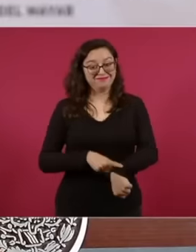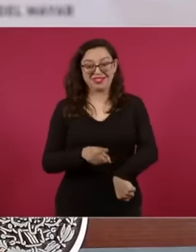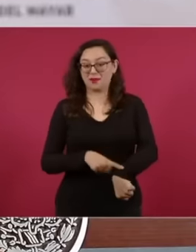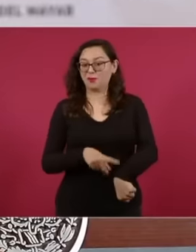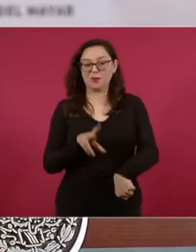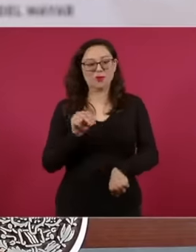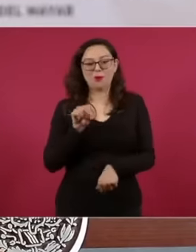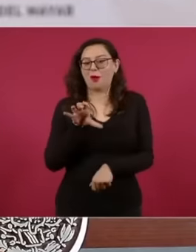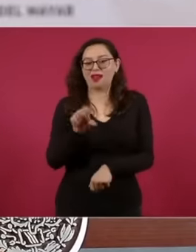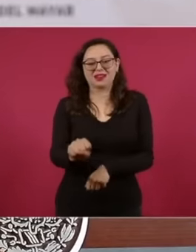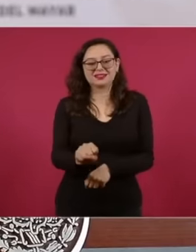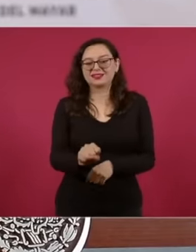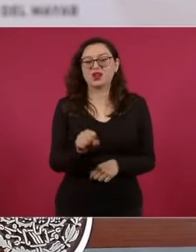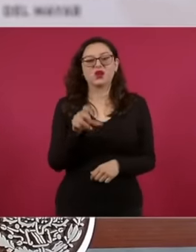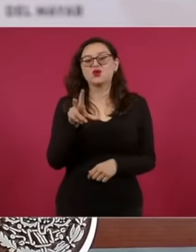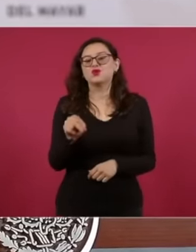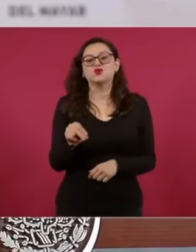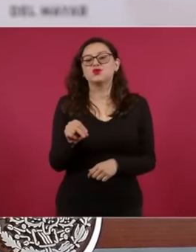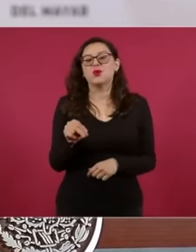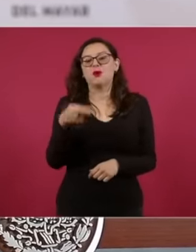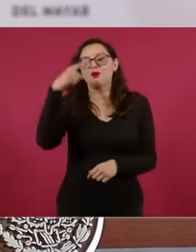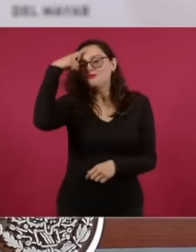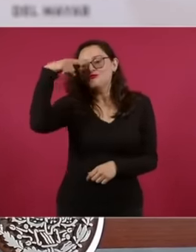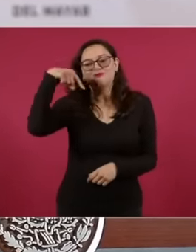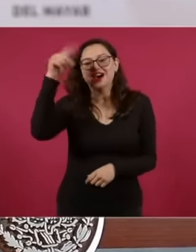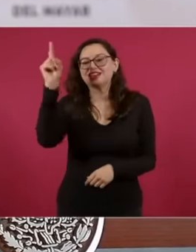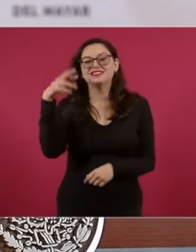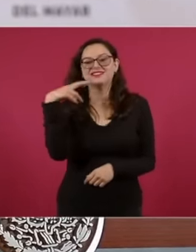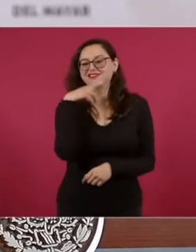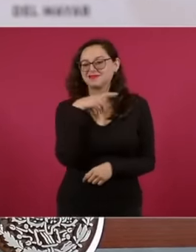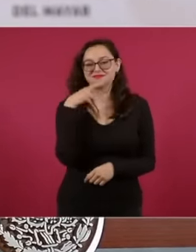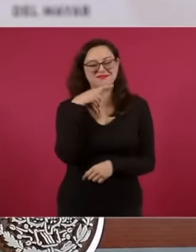Es que son más de 3,000 kilómetros.